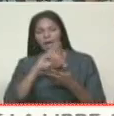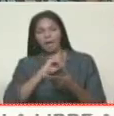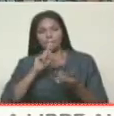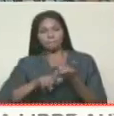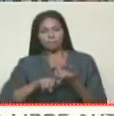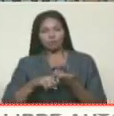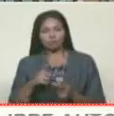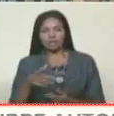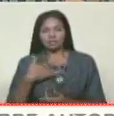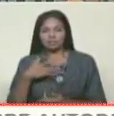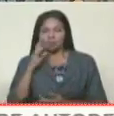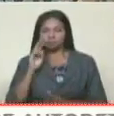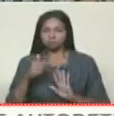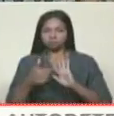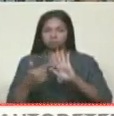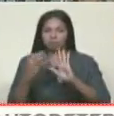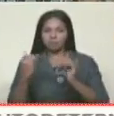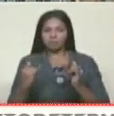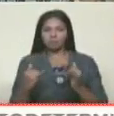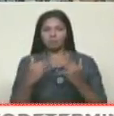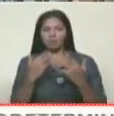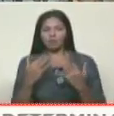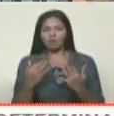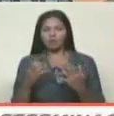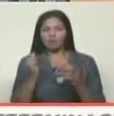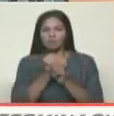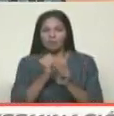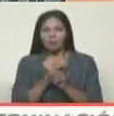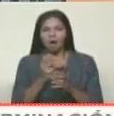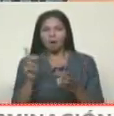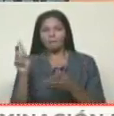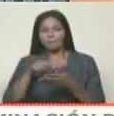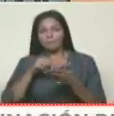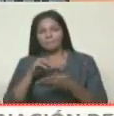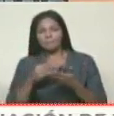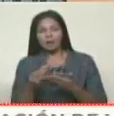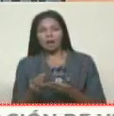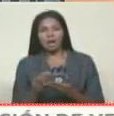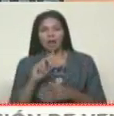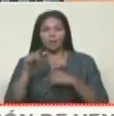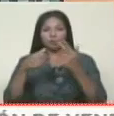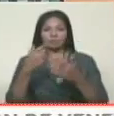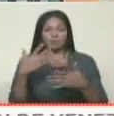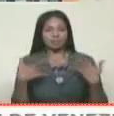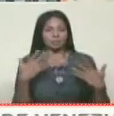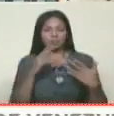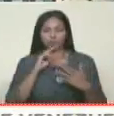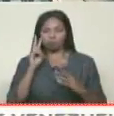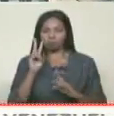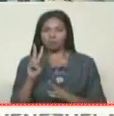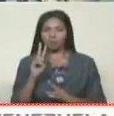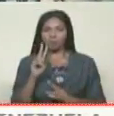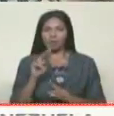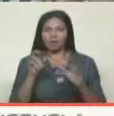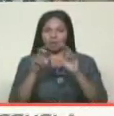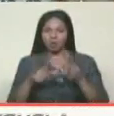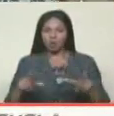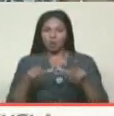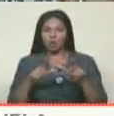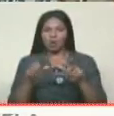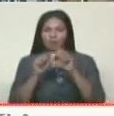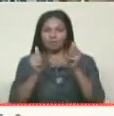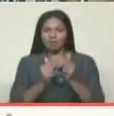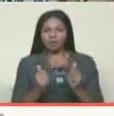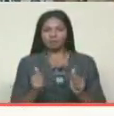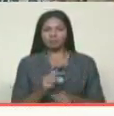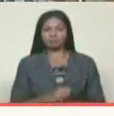los sentimientos que representa Fruto a través de su trabajo. ¿Cuáles son las próximas actividades que podremos disfrutar en estos espacios? Bueno, mira,